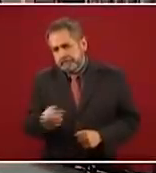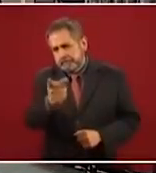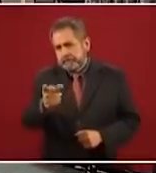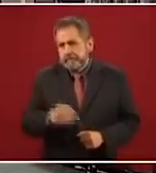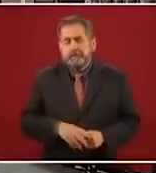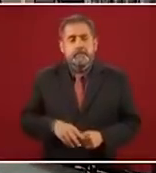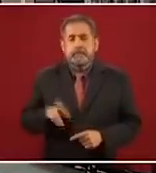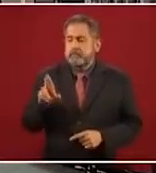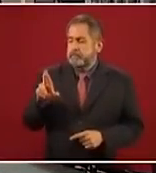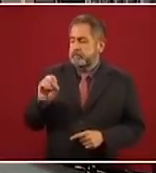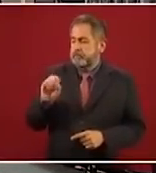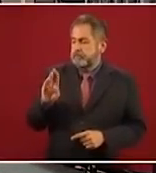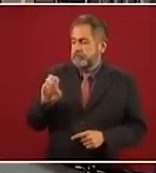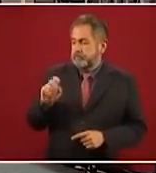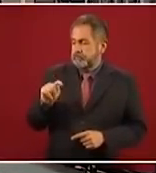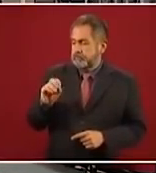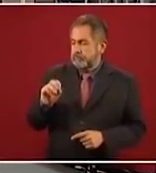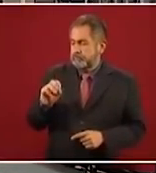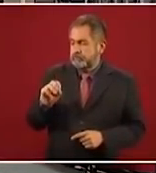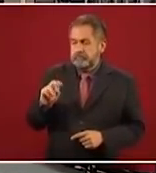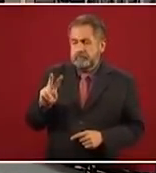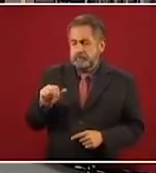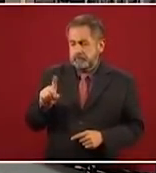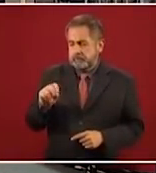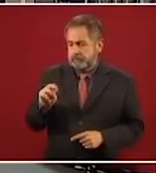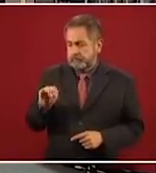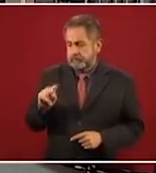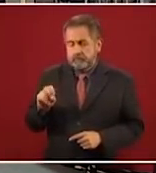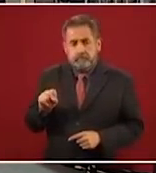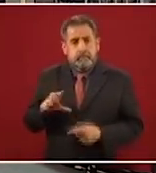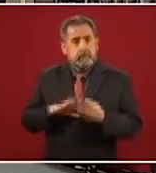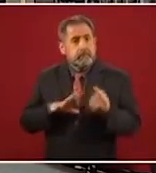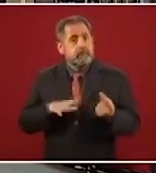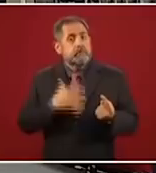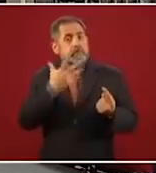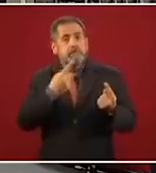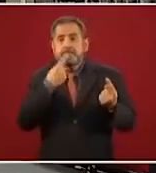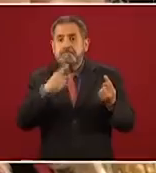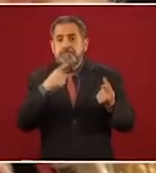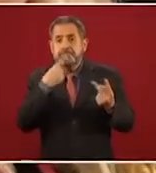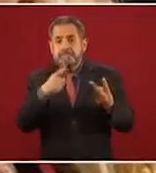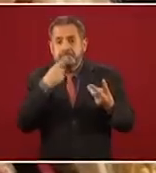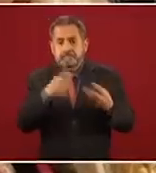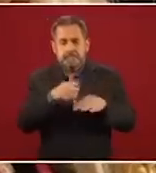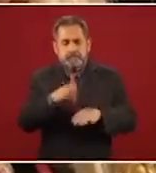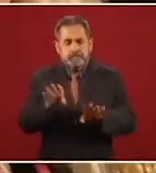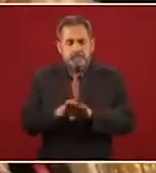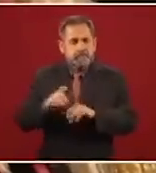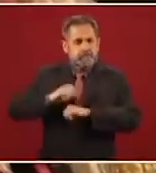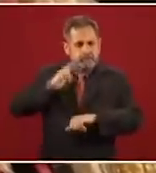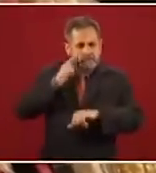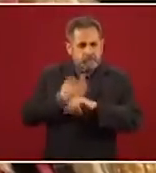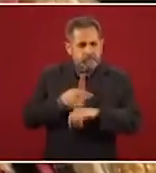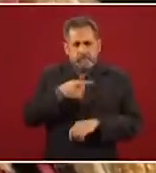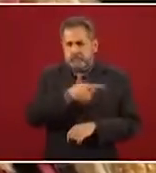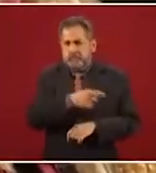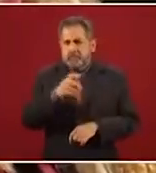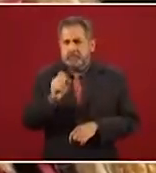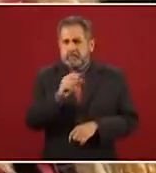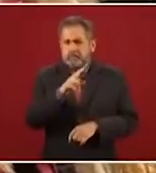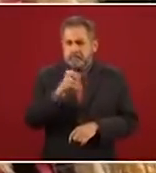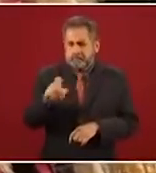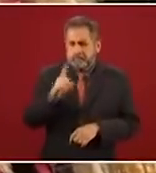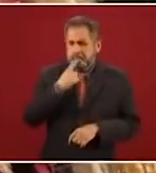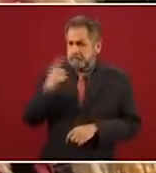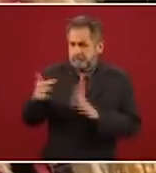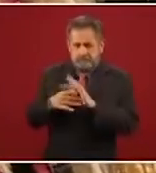Que es el titular del Instituto de Mexicanos en el Exterior. Hay 5 denuncias de acoso laboral en su contra. Si el canciller ya le reportó este caso, ¿qué opina